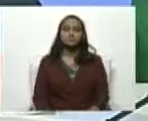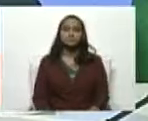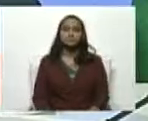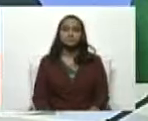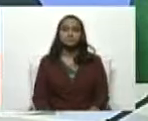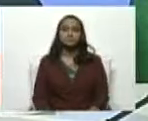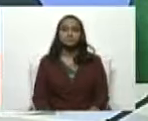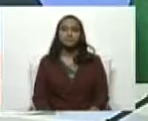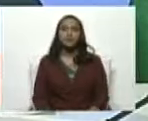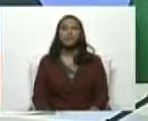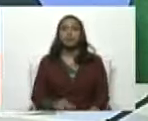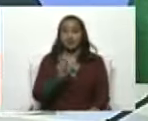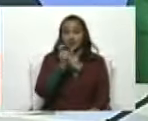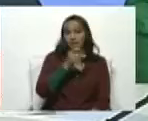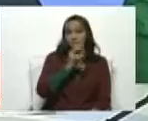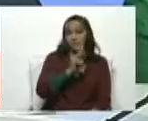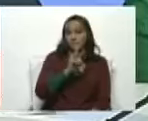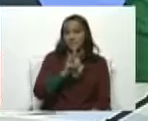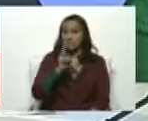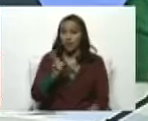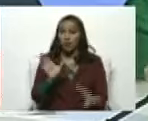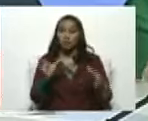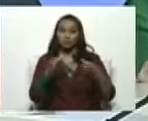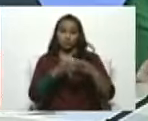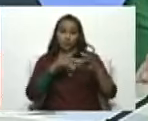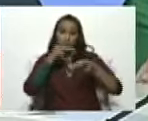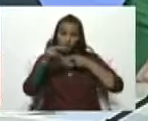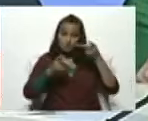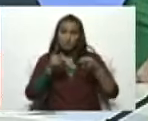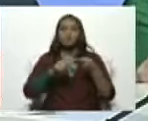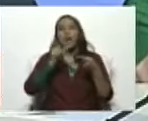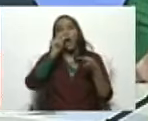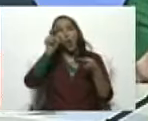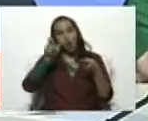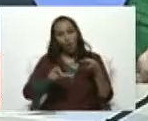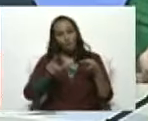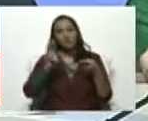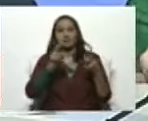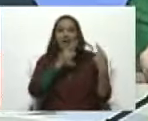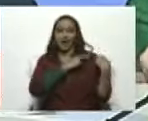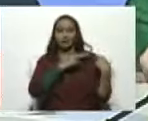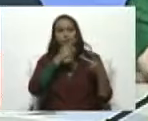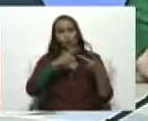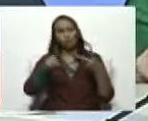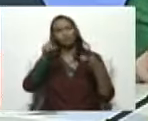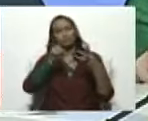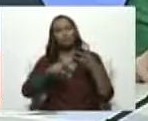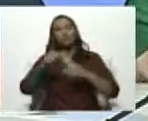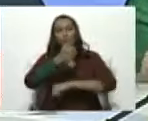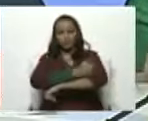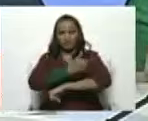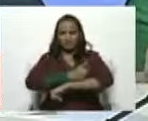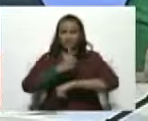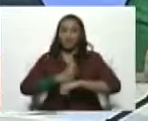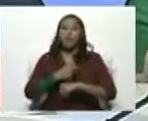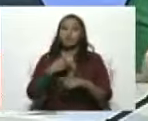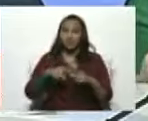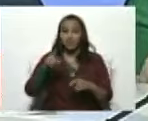Gran Polo Patriótico, que está Ricardo Sánchez, Vanessa Montero y Gabriela Jiménez. Pero ahí están todos los